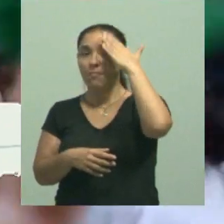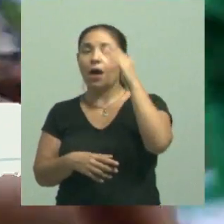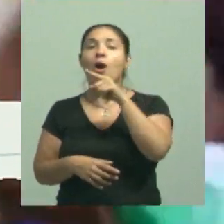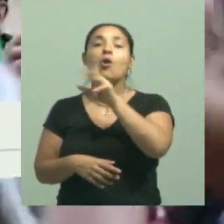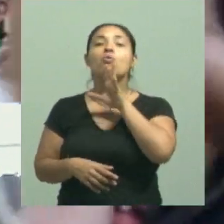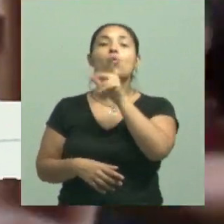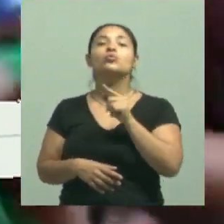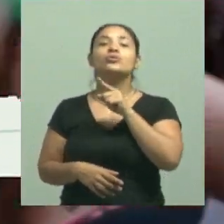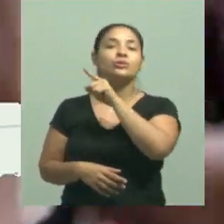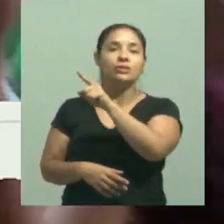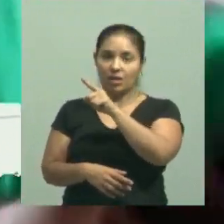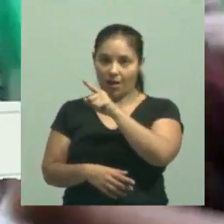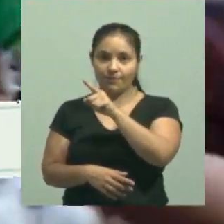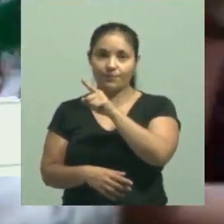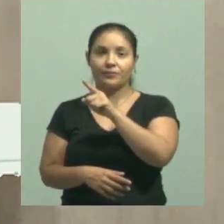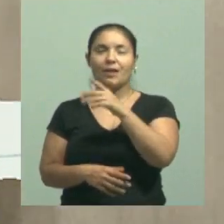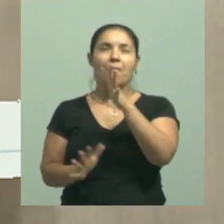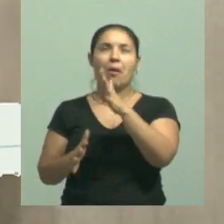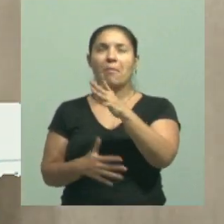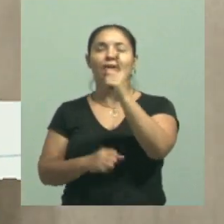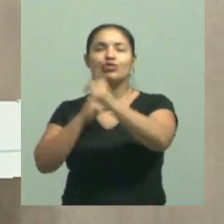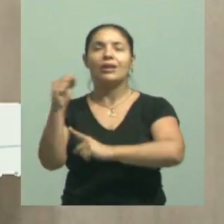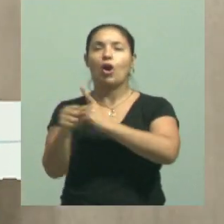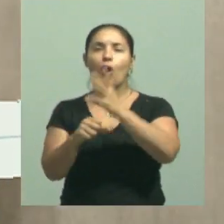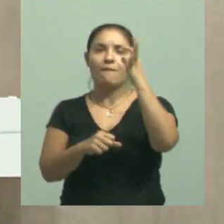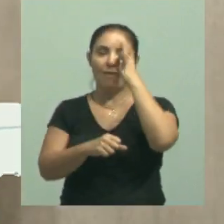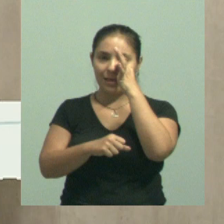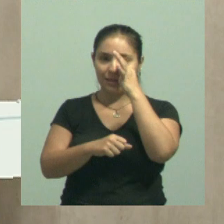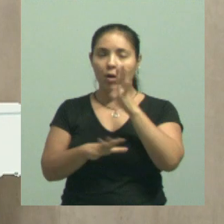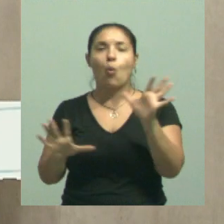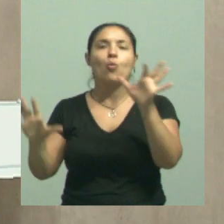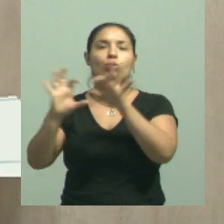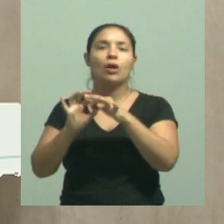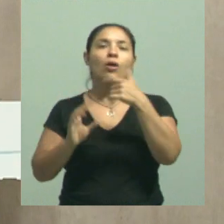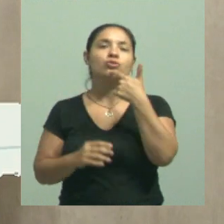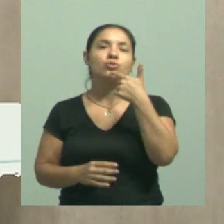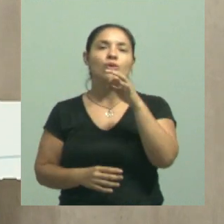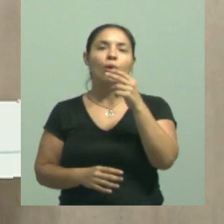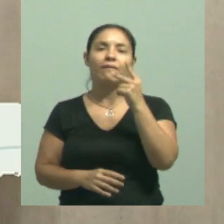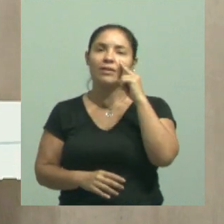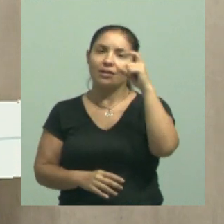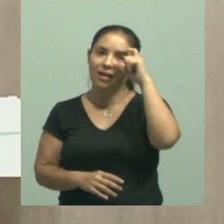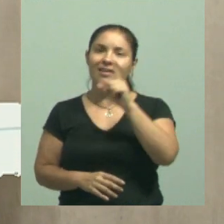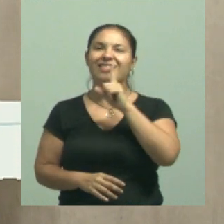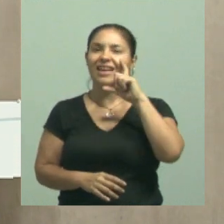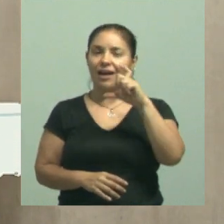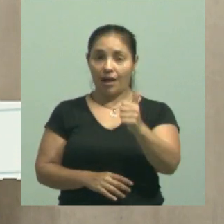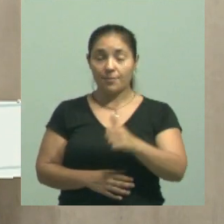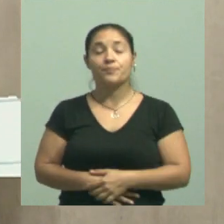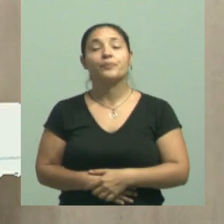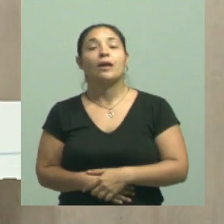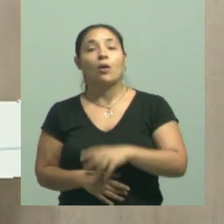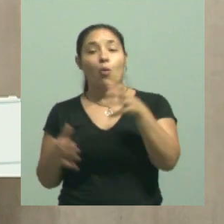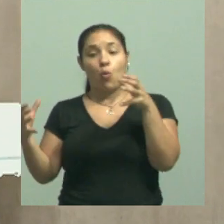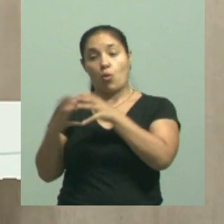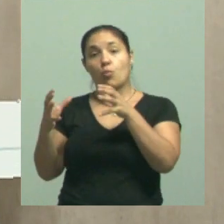Unión Soviética, en la Rusia de principios del siglo XX o en la Unión Soviética, cuando las socialistas